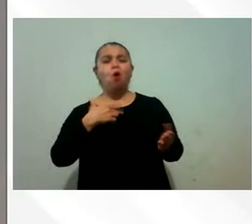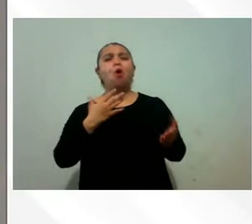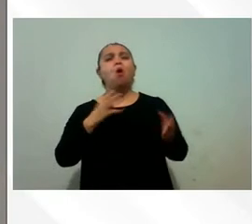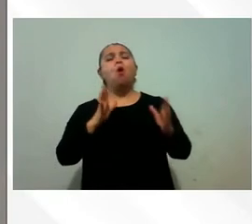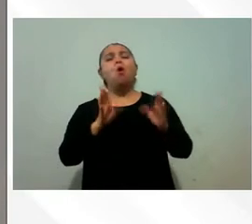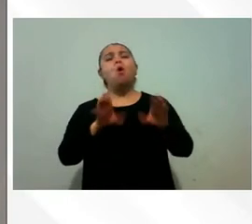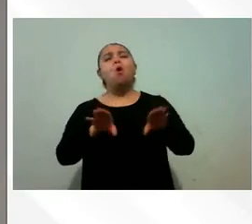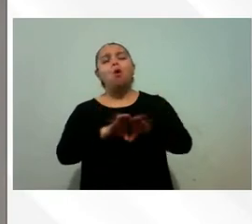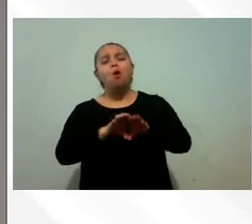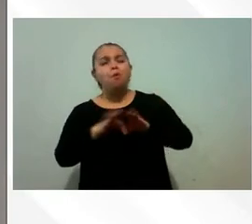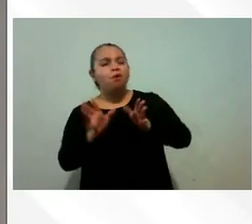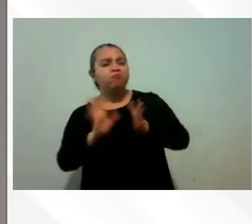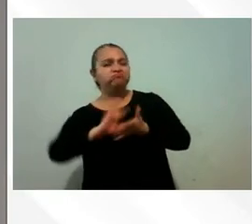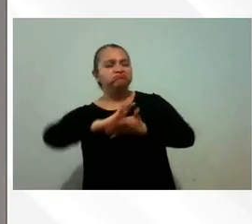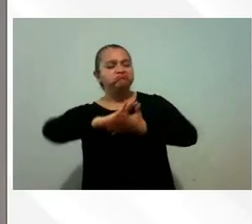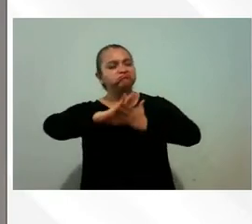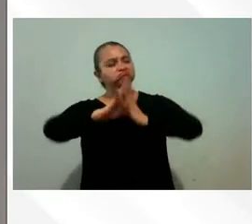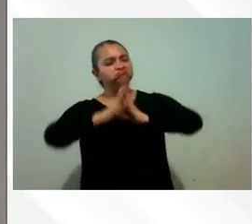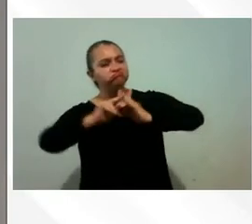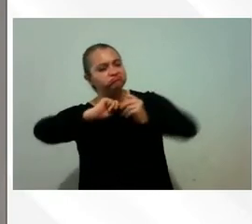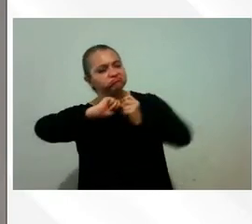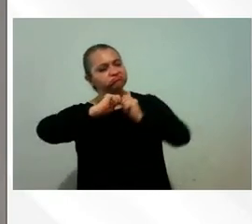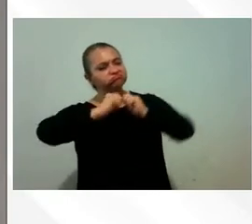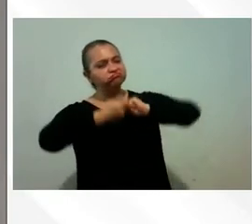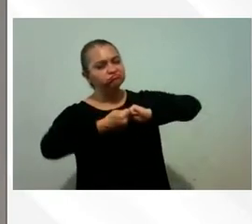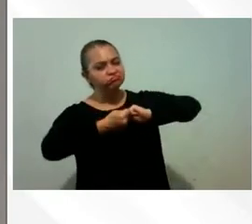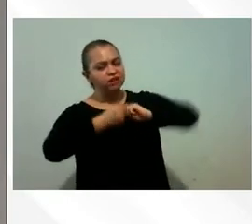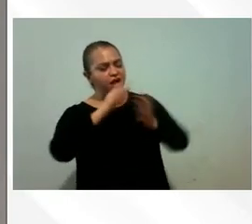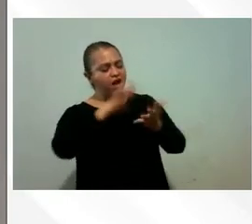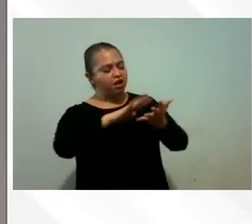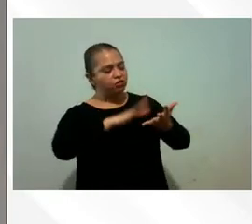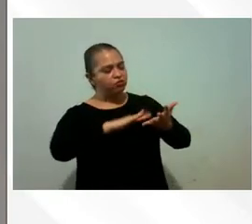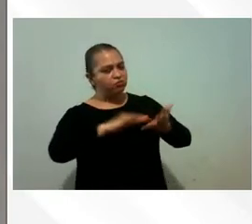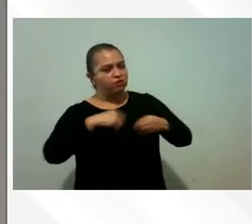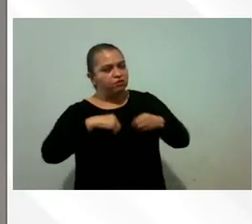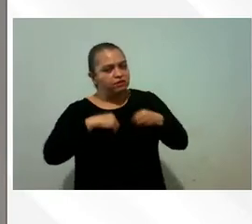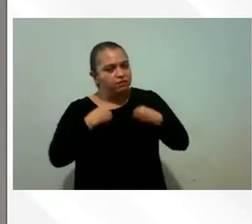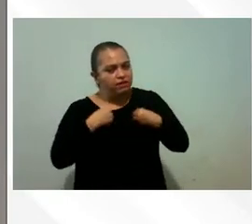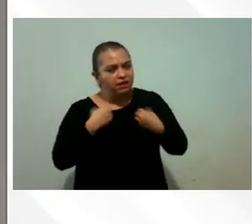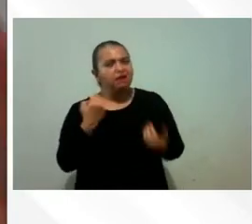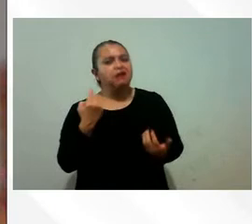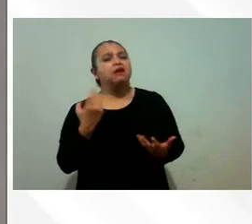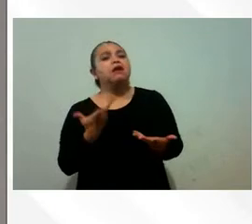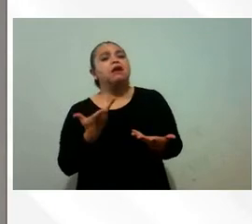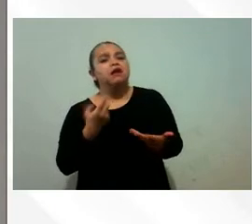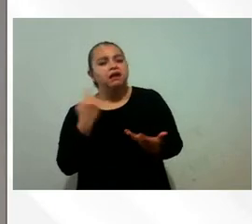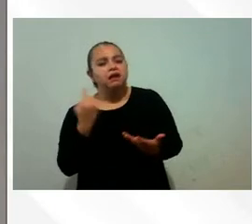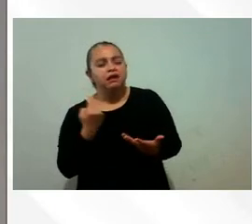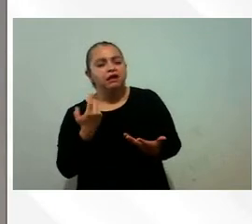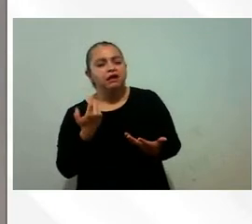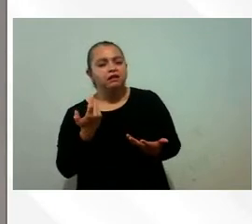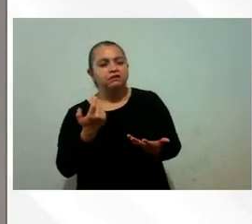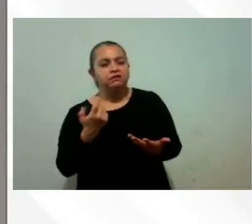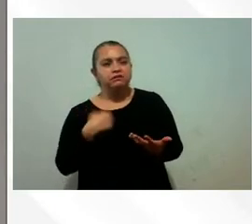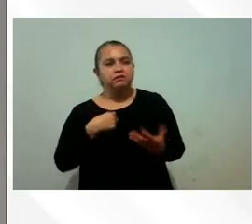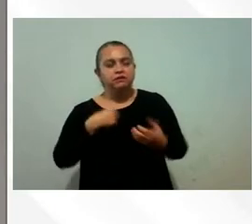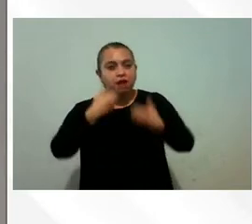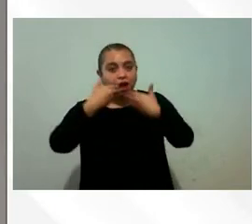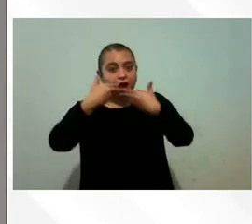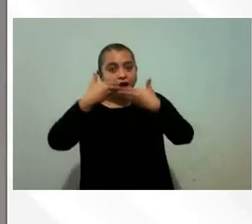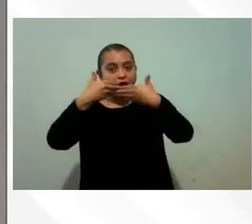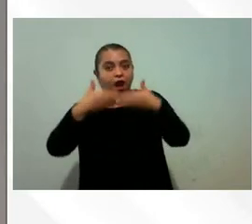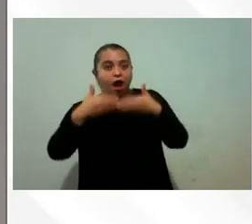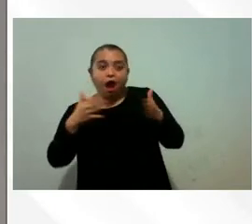en la lectura, en nuestras vidas, qué es domesticar para nosotros, ampliando esta mirada de qué es